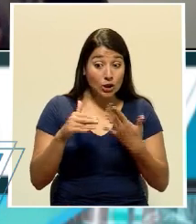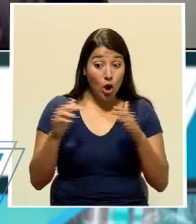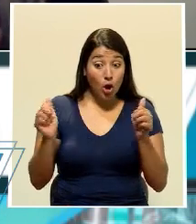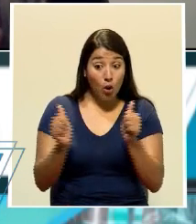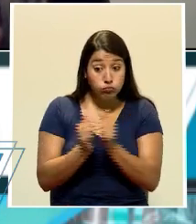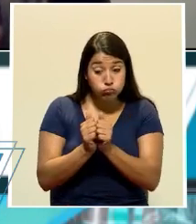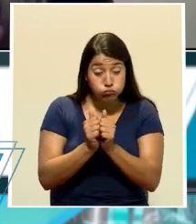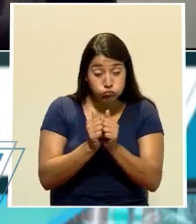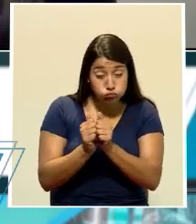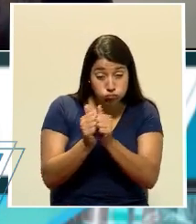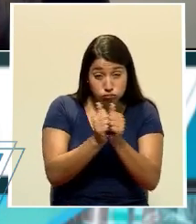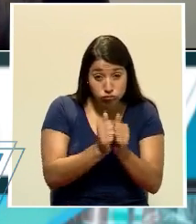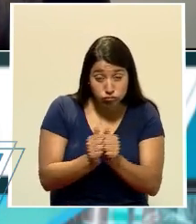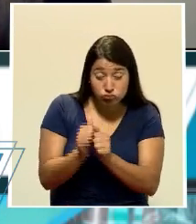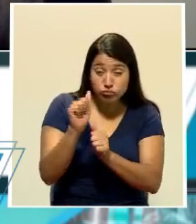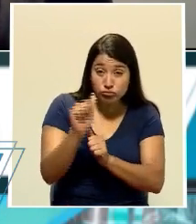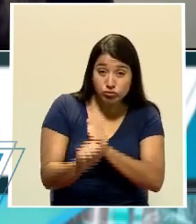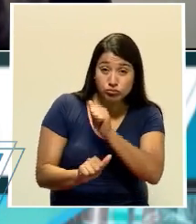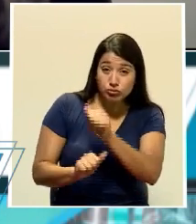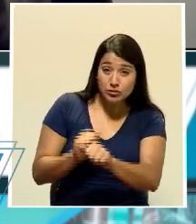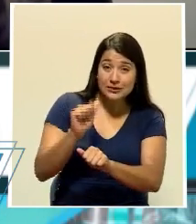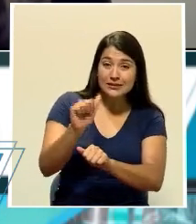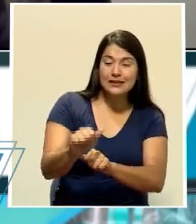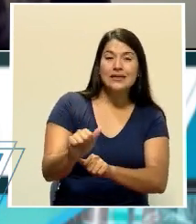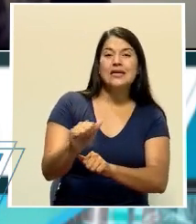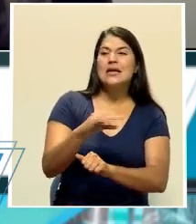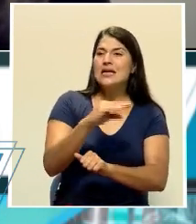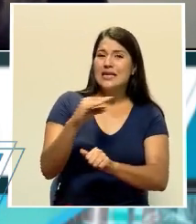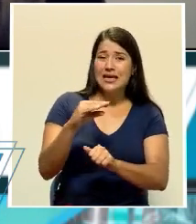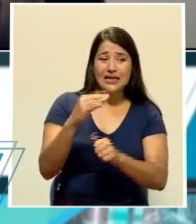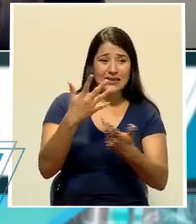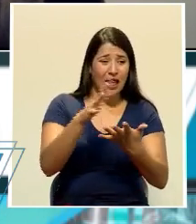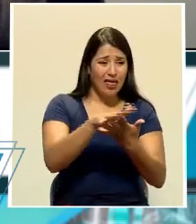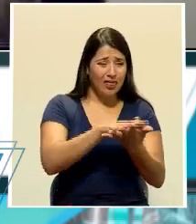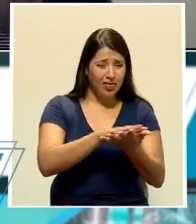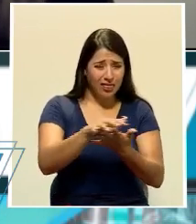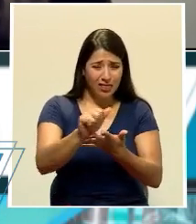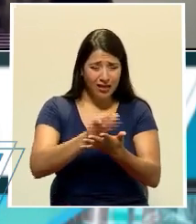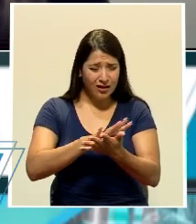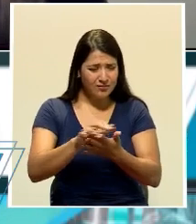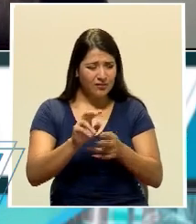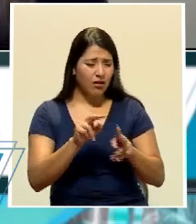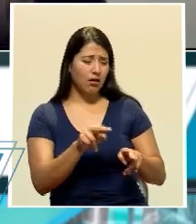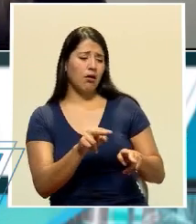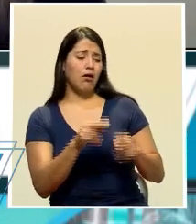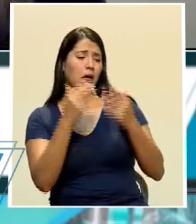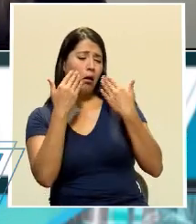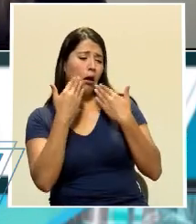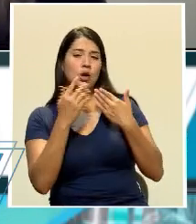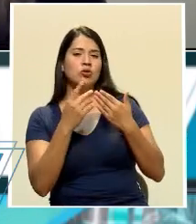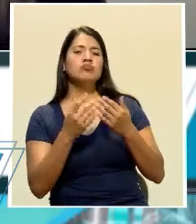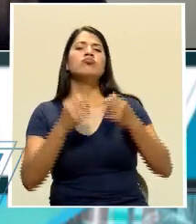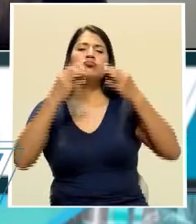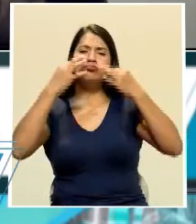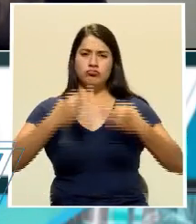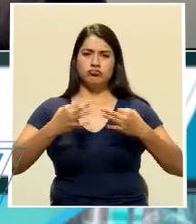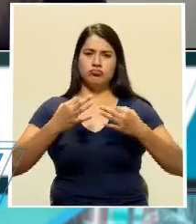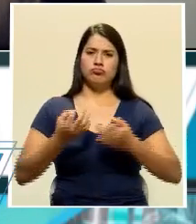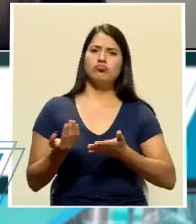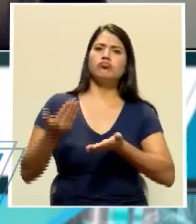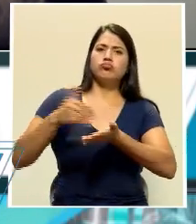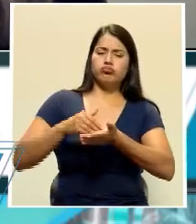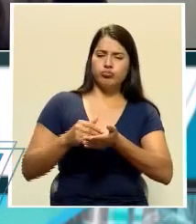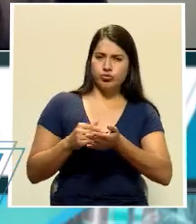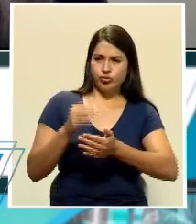nos enfrentamos y nos paramos encima de los escombros del día después? Y todo lo que falta por decidir es